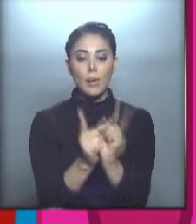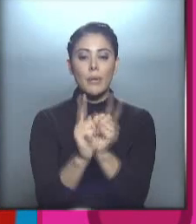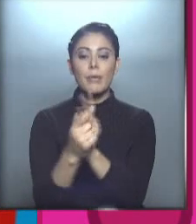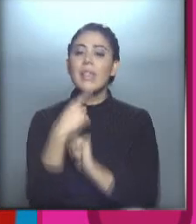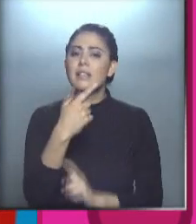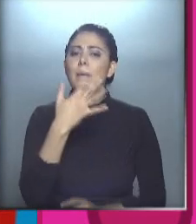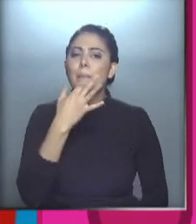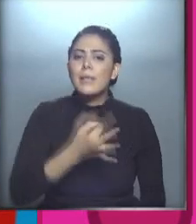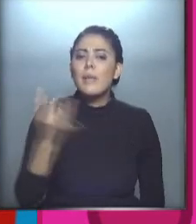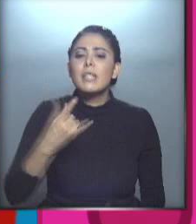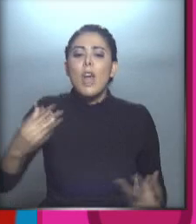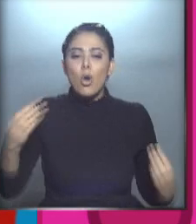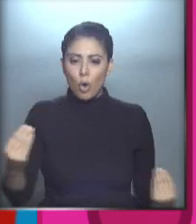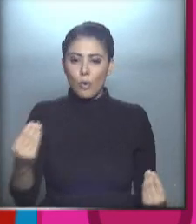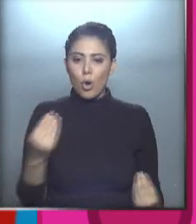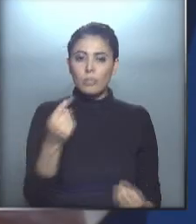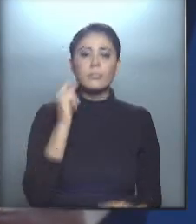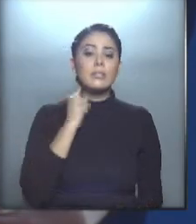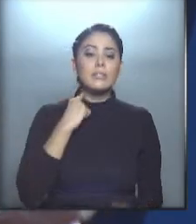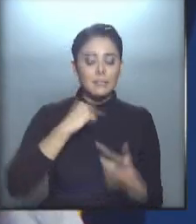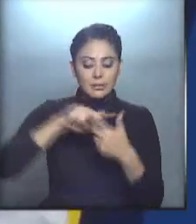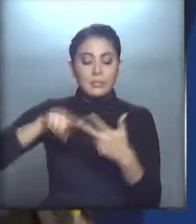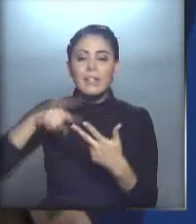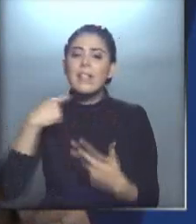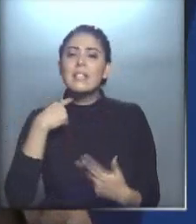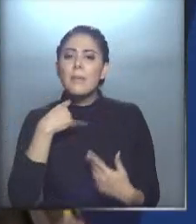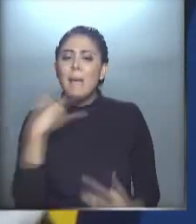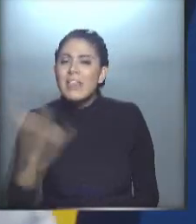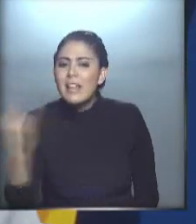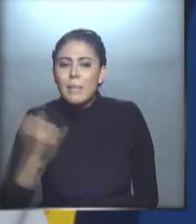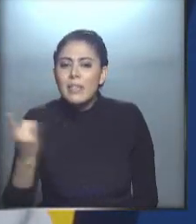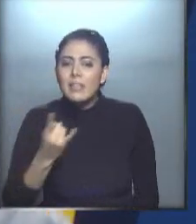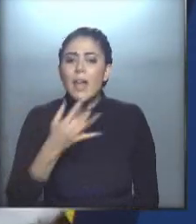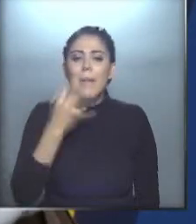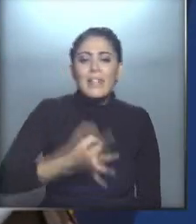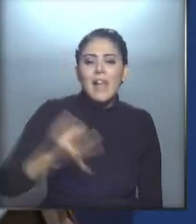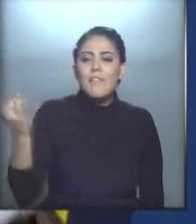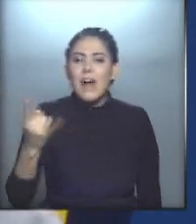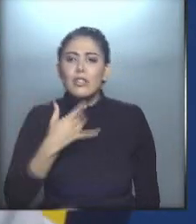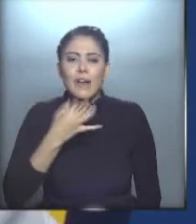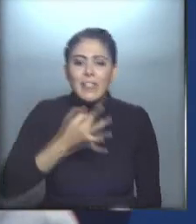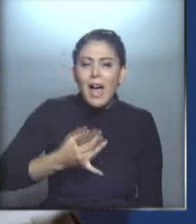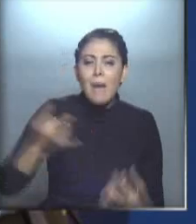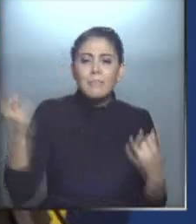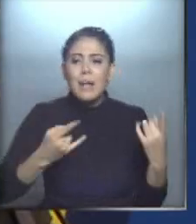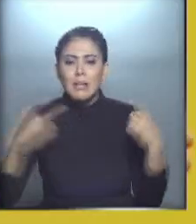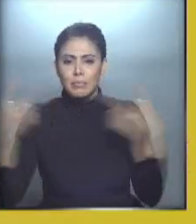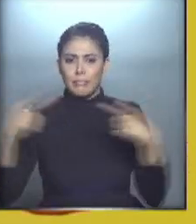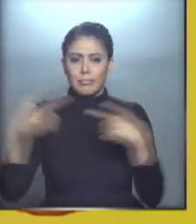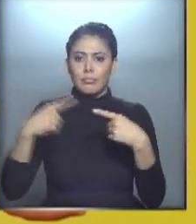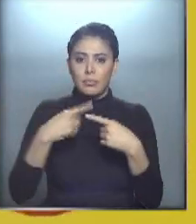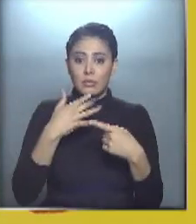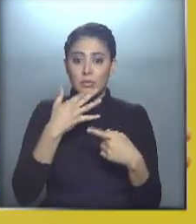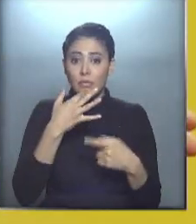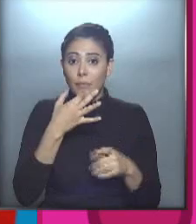Tienen que decir si es verdadero o falsa la relación entre... ¡Falso! ¡Verdadero! ¡Verdadero! ¡Verdadero! ¡Falso!